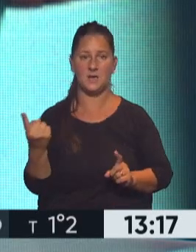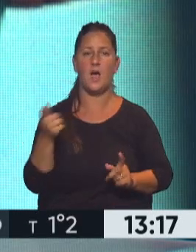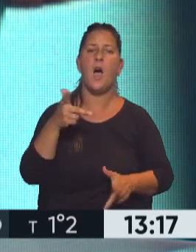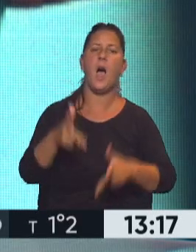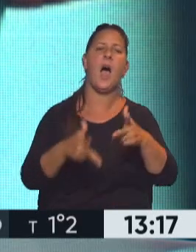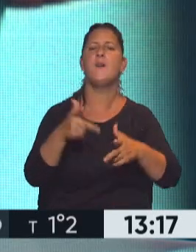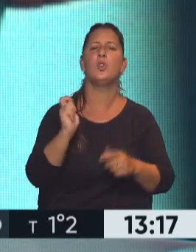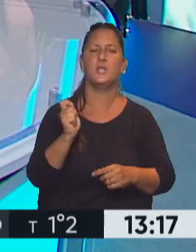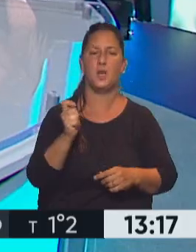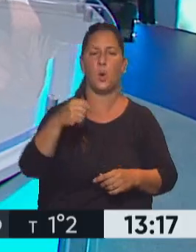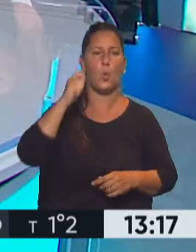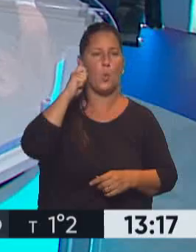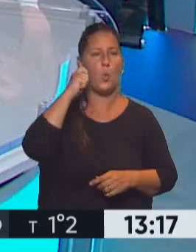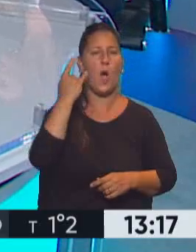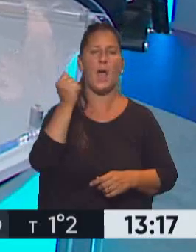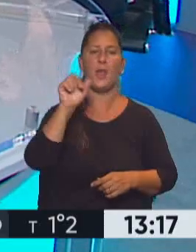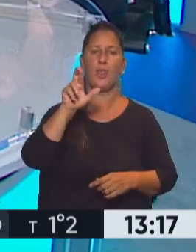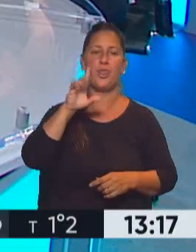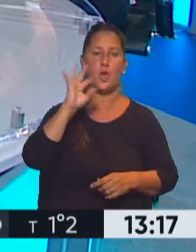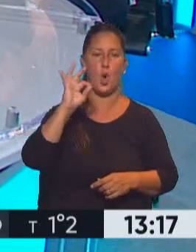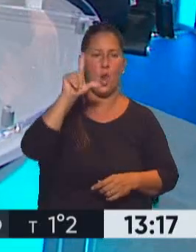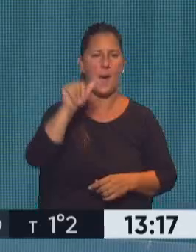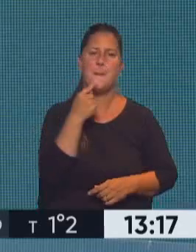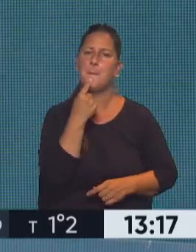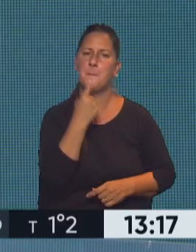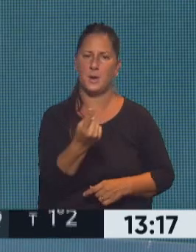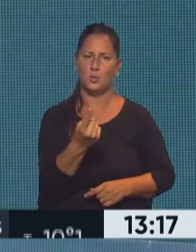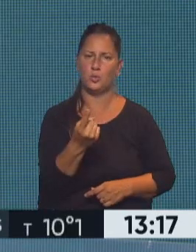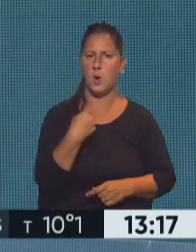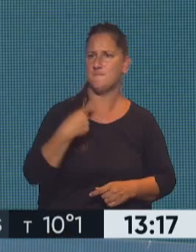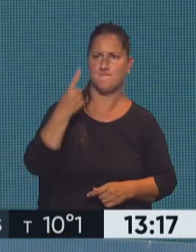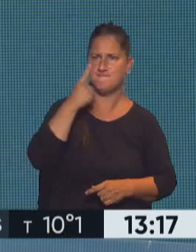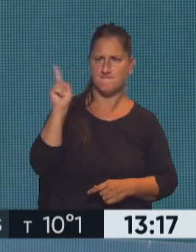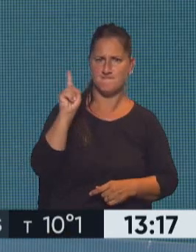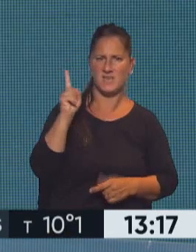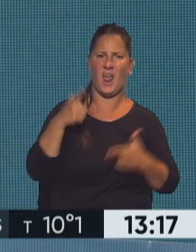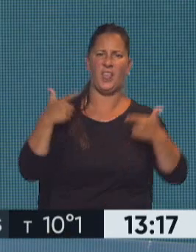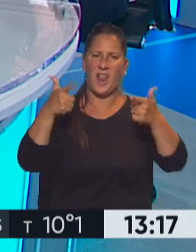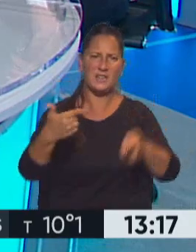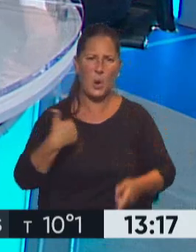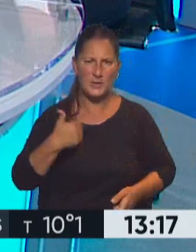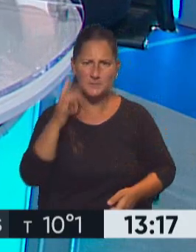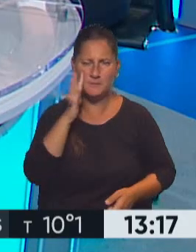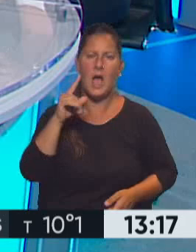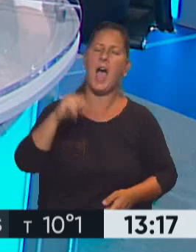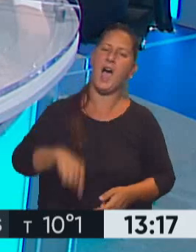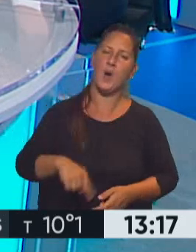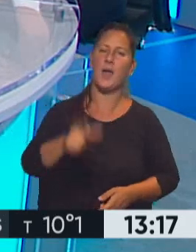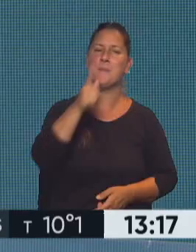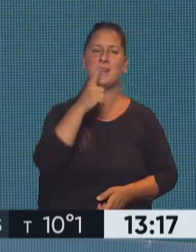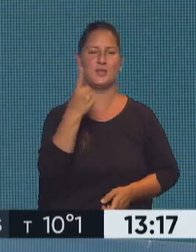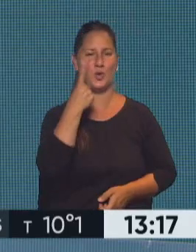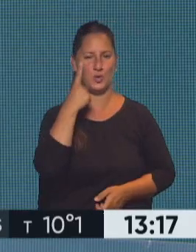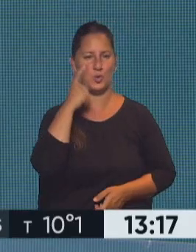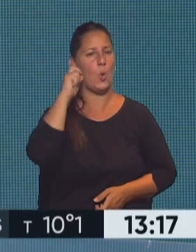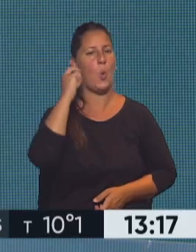él hace minutos fue Guardiola. Sí. Pep Guardiola, que hace unos días le preguntaban y dijo que no lo conocía, el delantero argentino. Bueno, ahora parece que lo conoció y Pep Guardiola